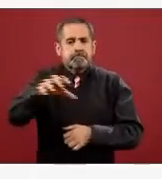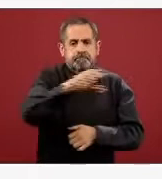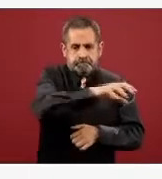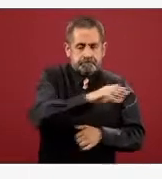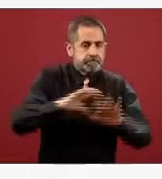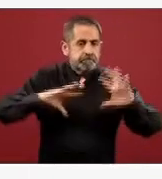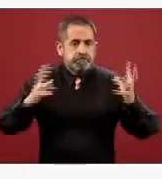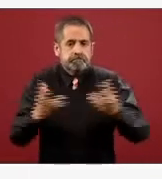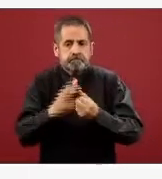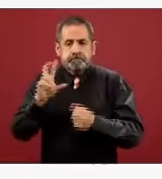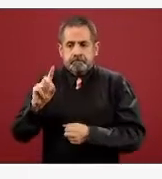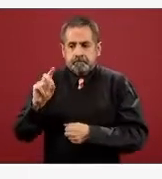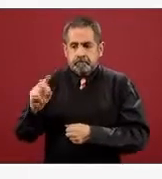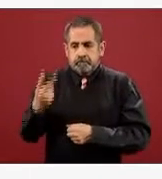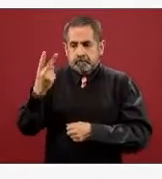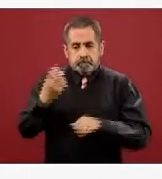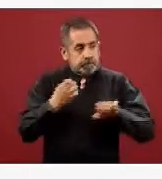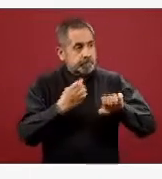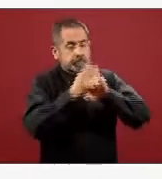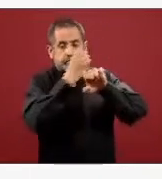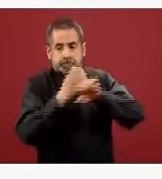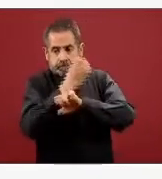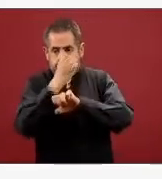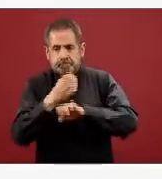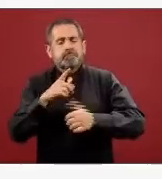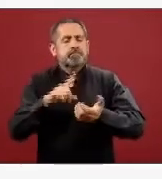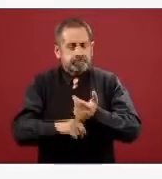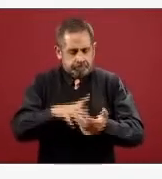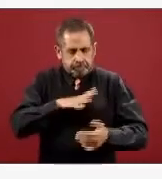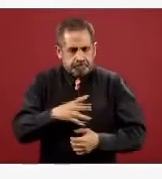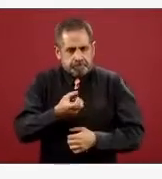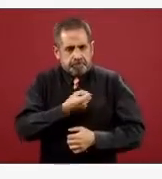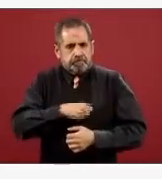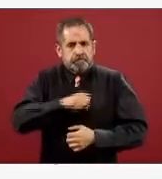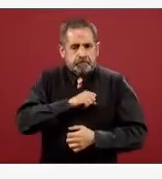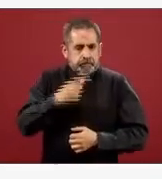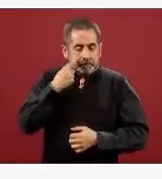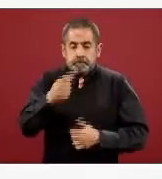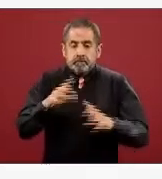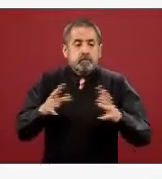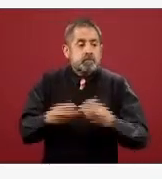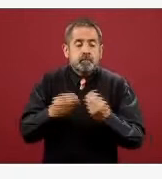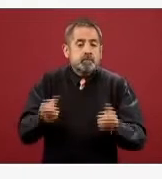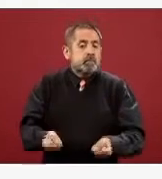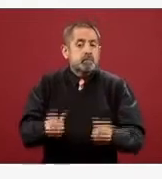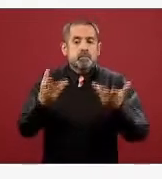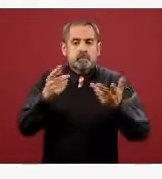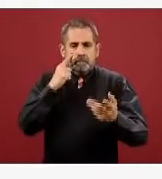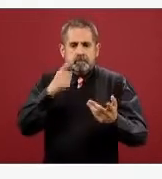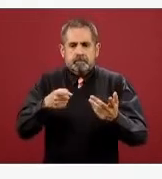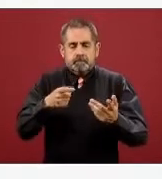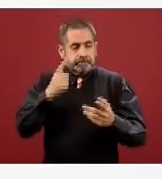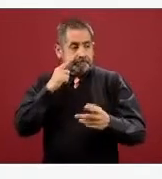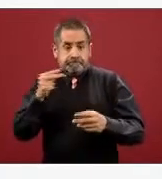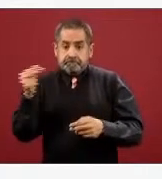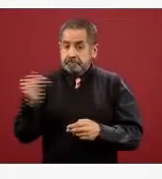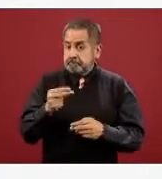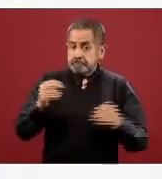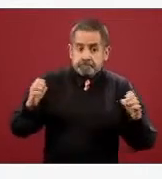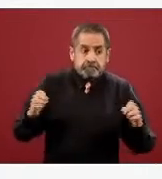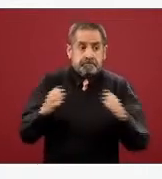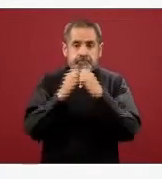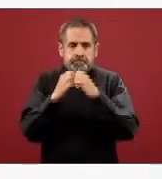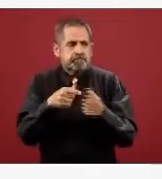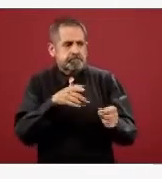los 32 servicios estatales de salud, un poco ya la capacidad específica de urgencias, y como pueden